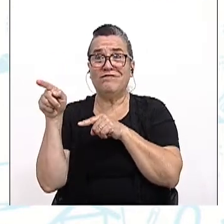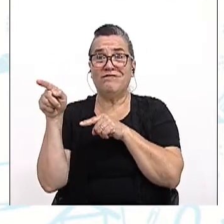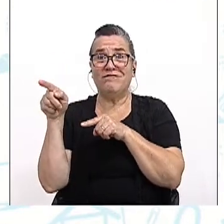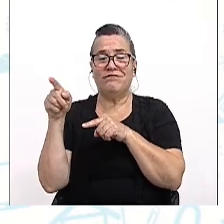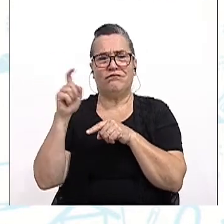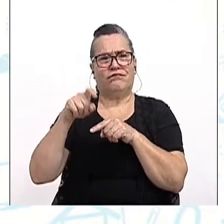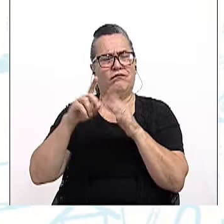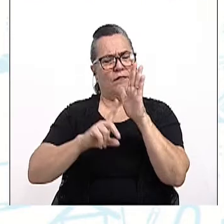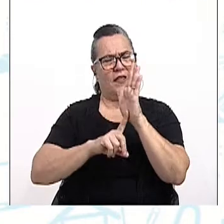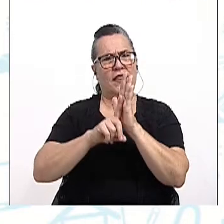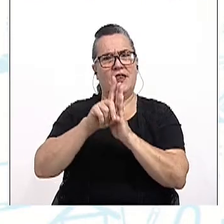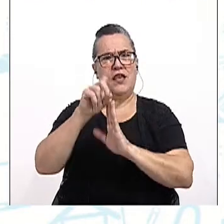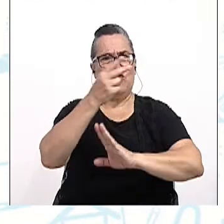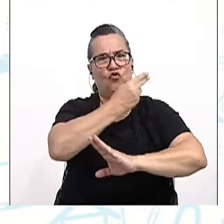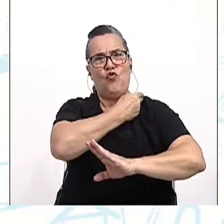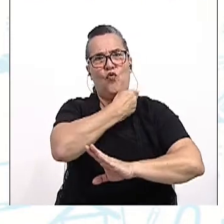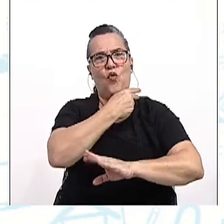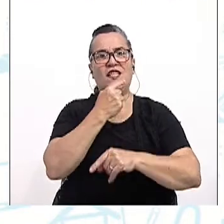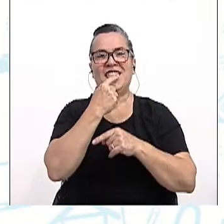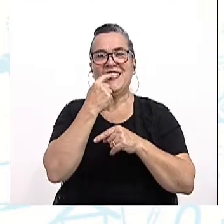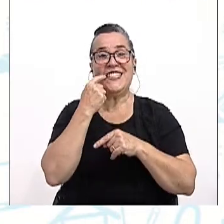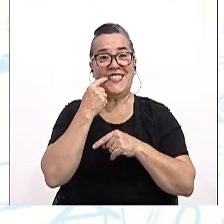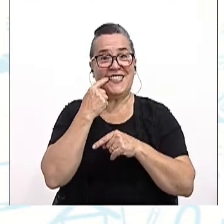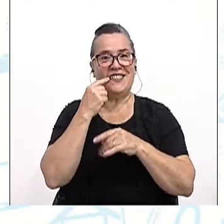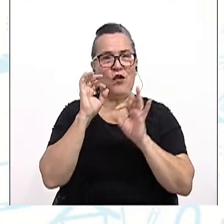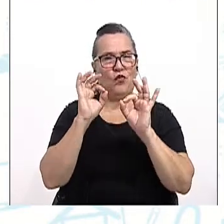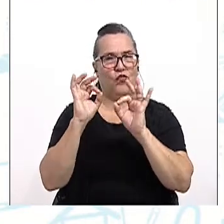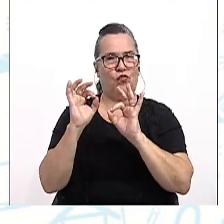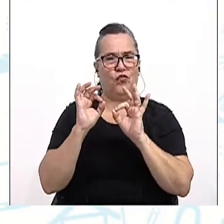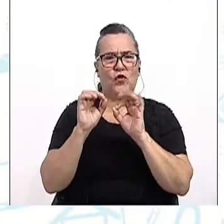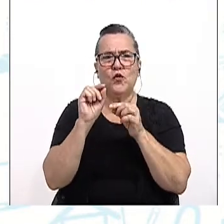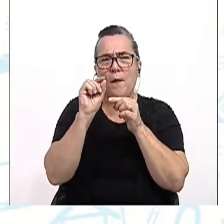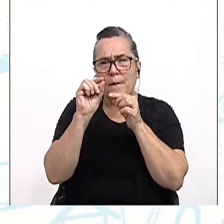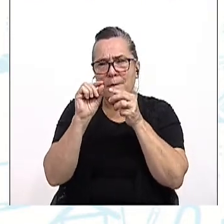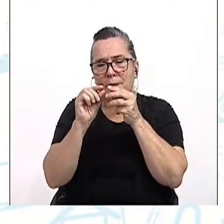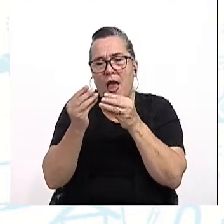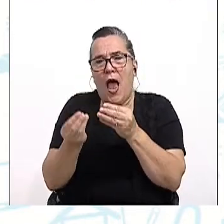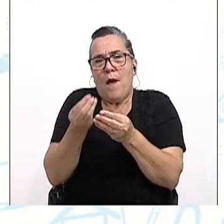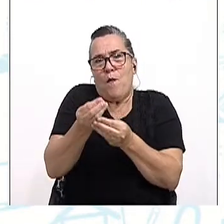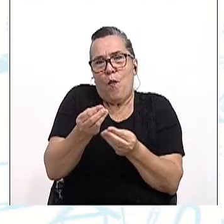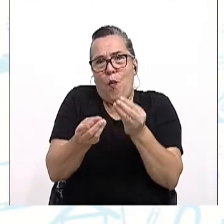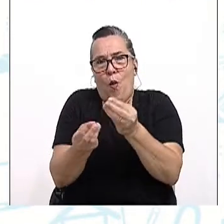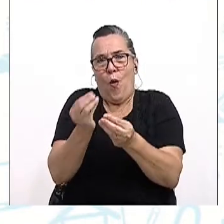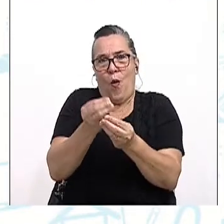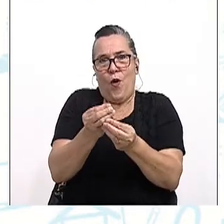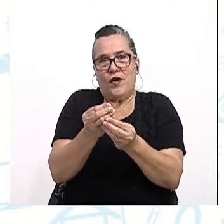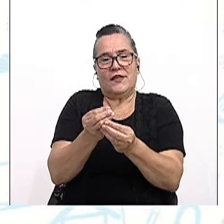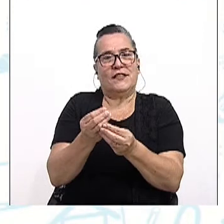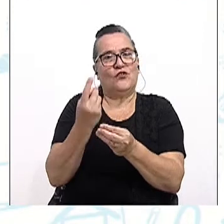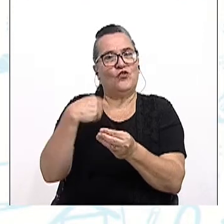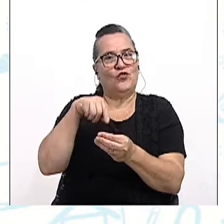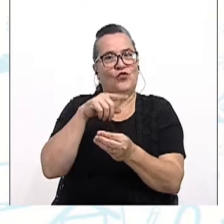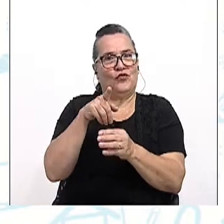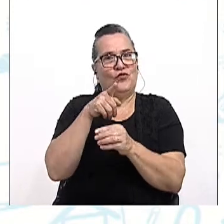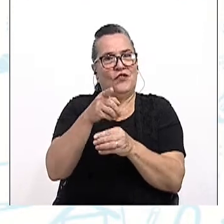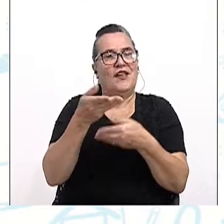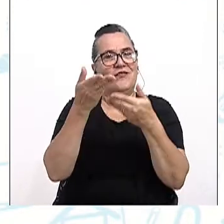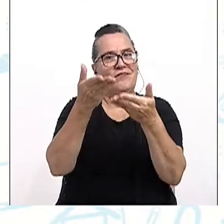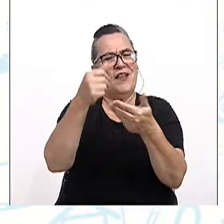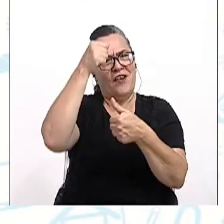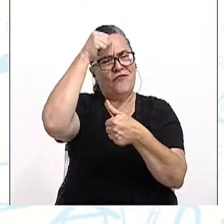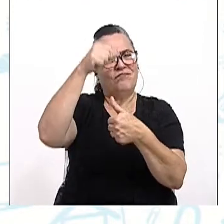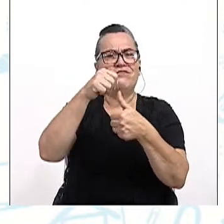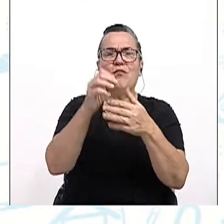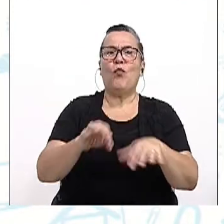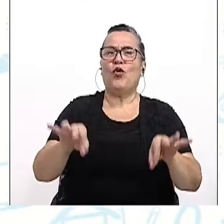el desarrollo de huesos y dientes. Son pequeños aportes, ¿verdad?, que estamos dando para que ustedes recuerden la